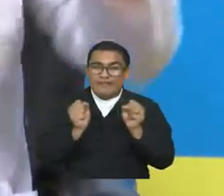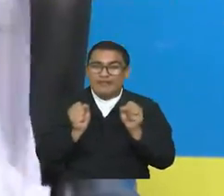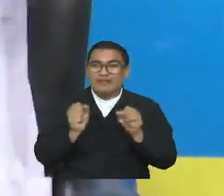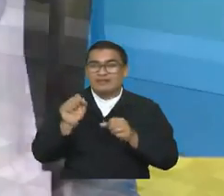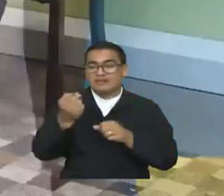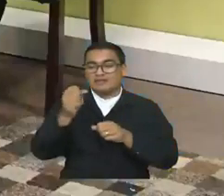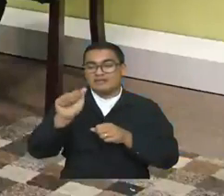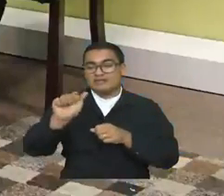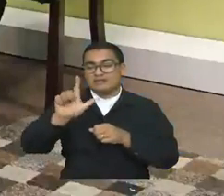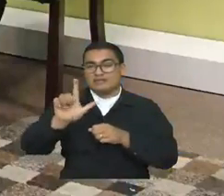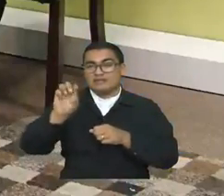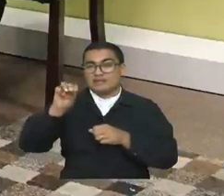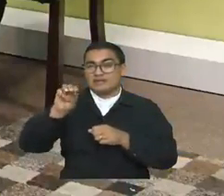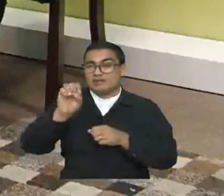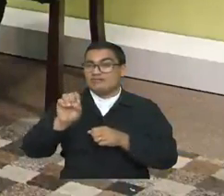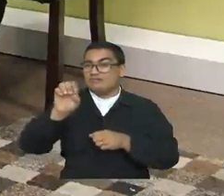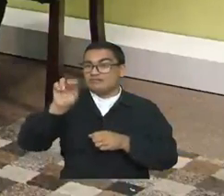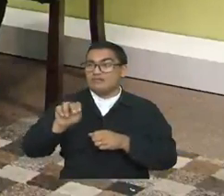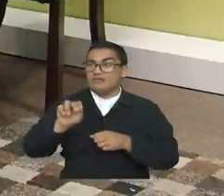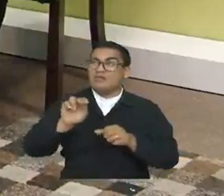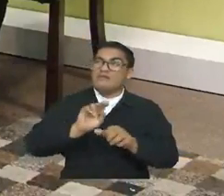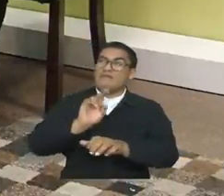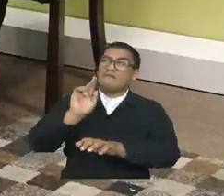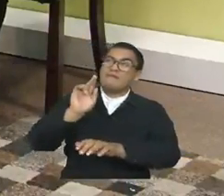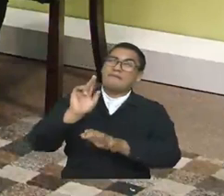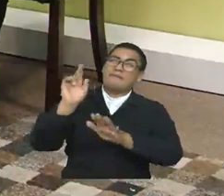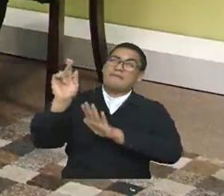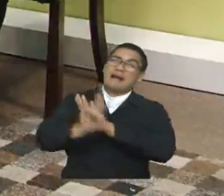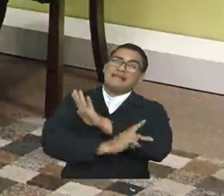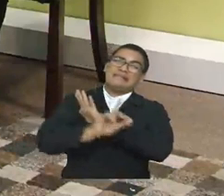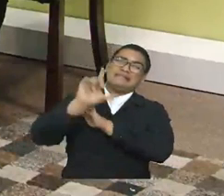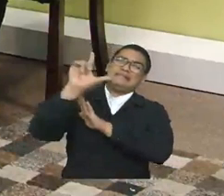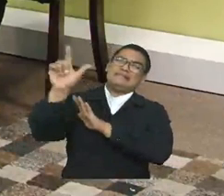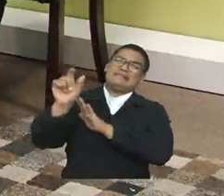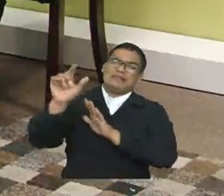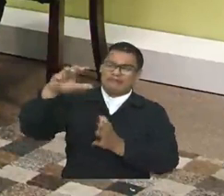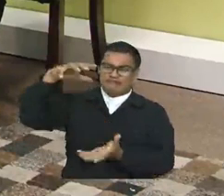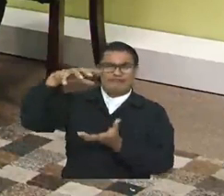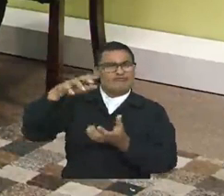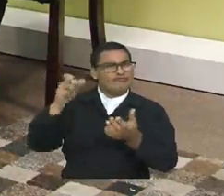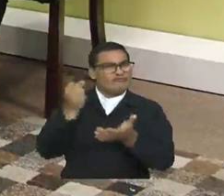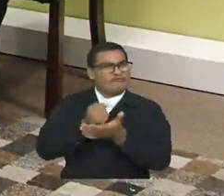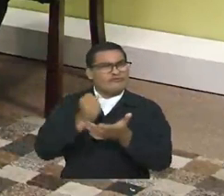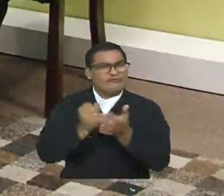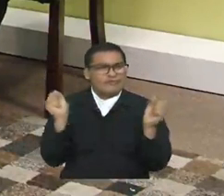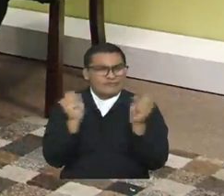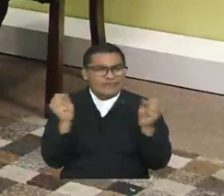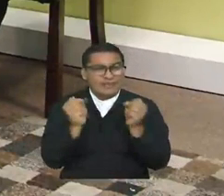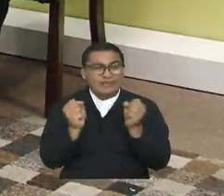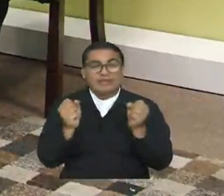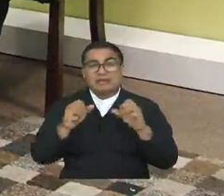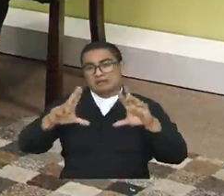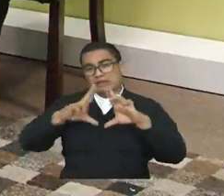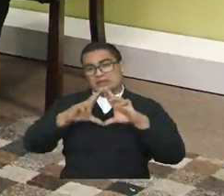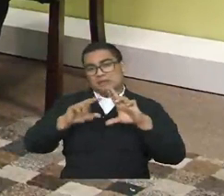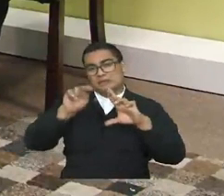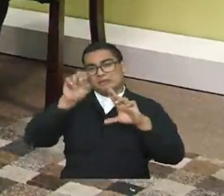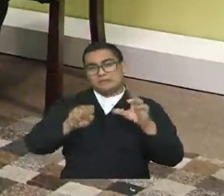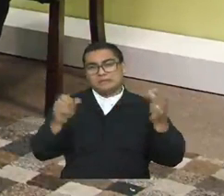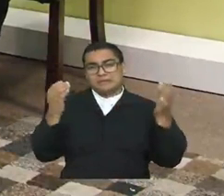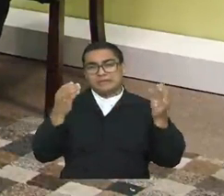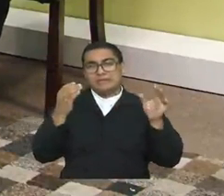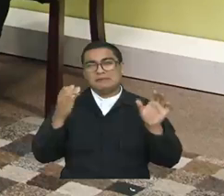salmón. Países fríos, ¿viste? Entonces, o sea, nosotros somos Caribe, somos tropicales,